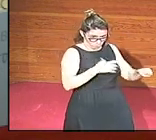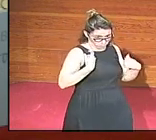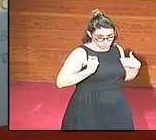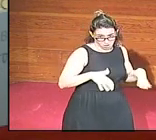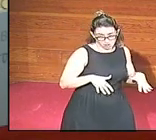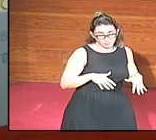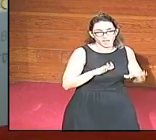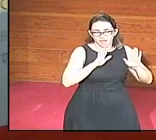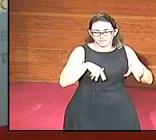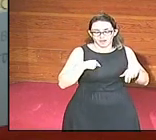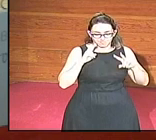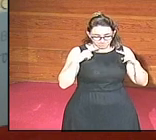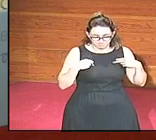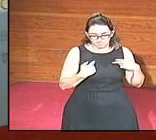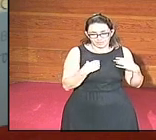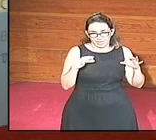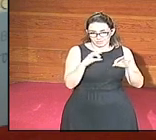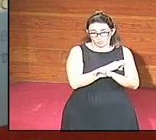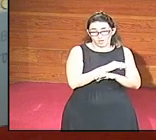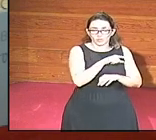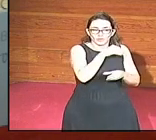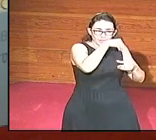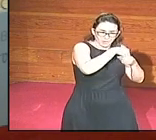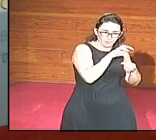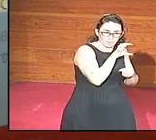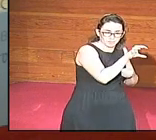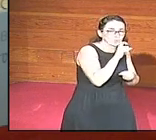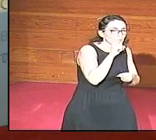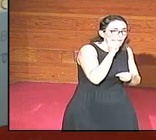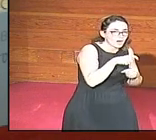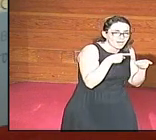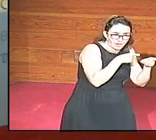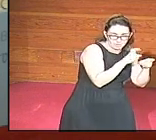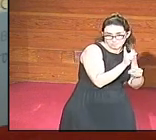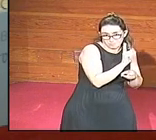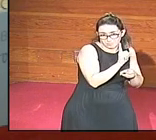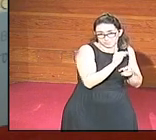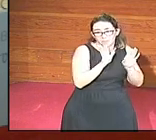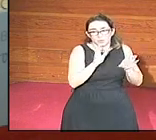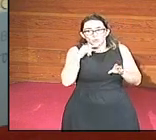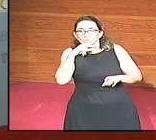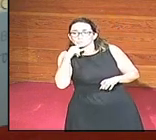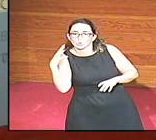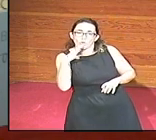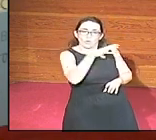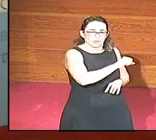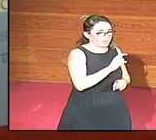equivocado. Ni era una guerra civil, ni los rusos han llegado a Kiev.